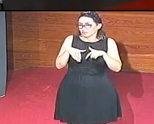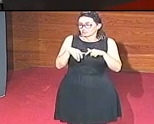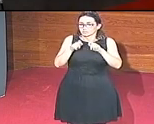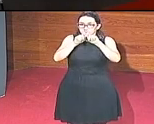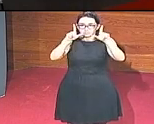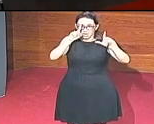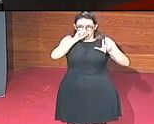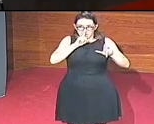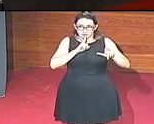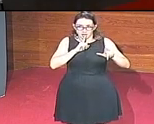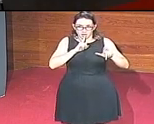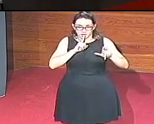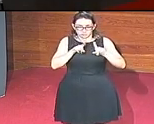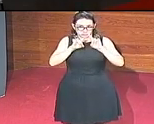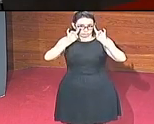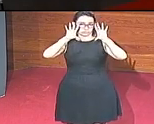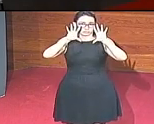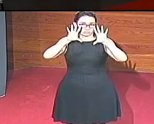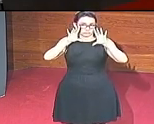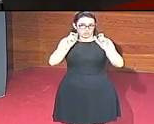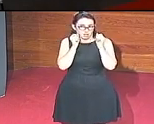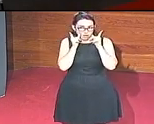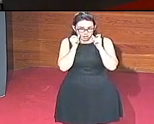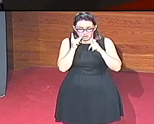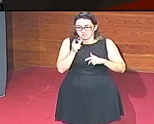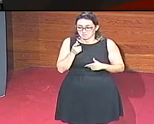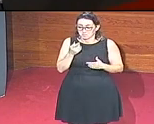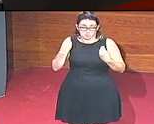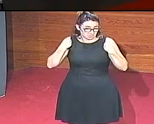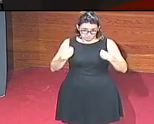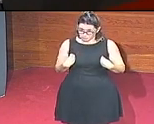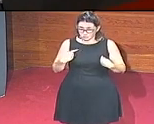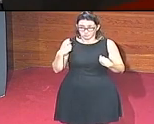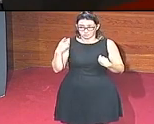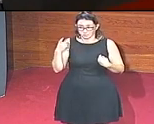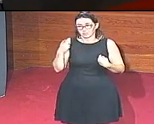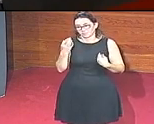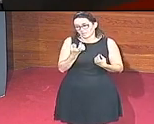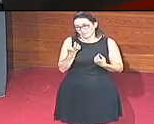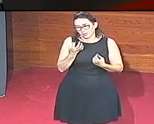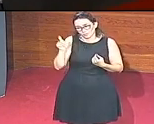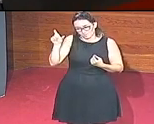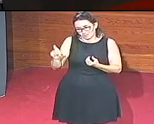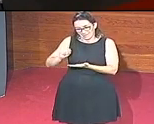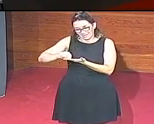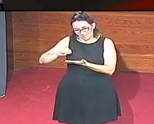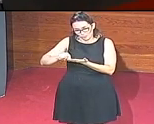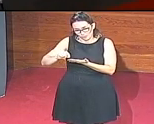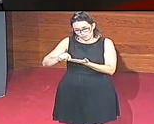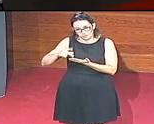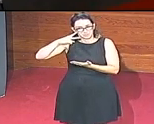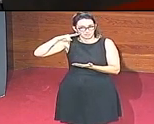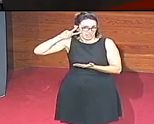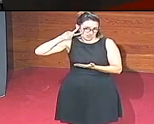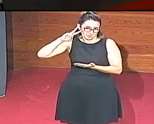imágenes impactantes del espacio pues lo mismo esté también ahí sí que tienes que hablar con el redactor especializado que es muy especializado en